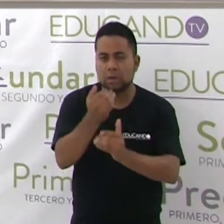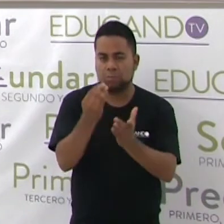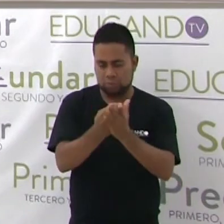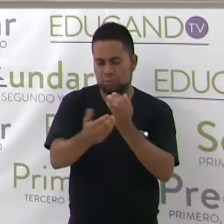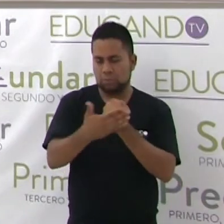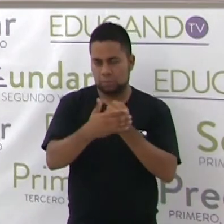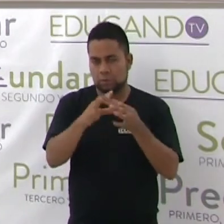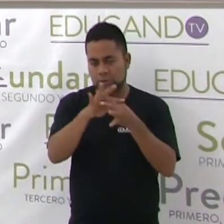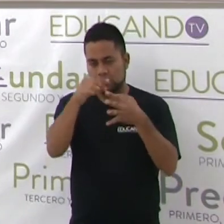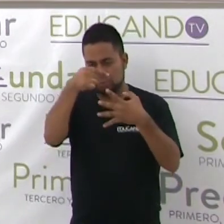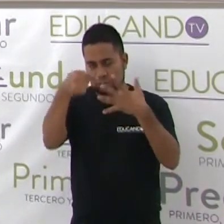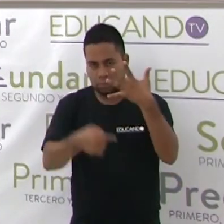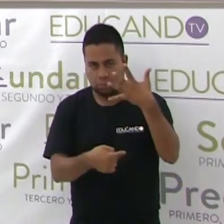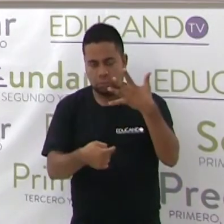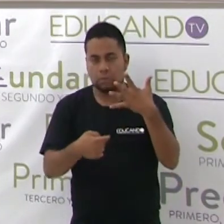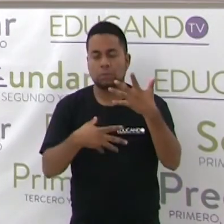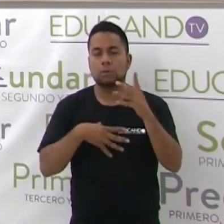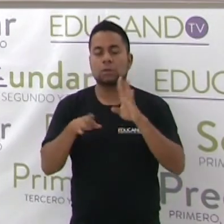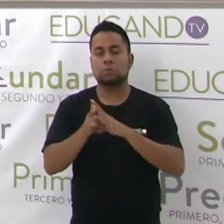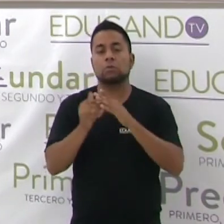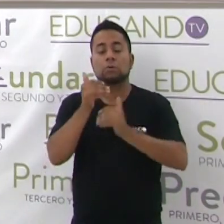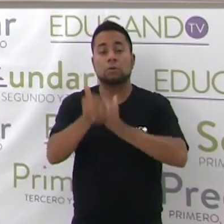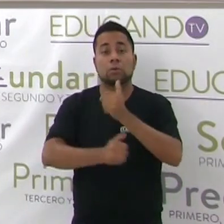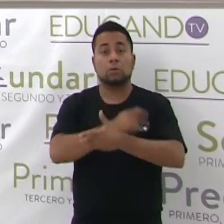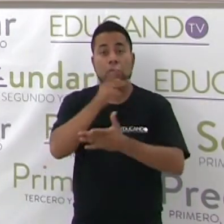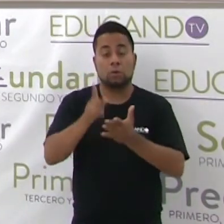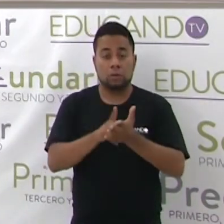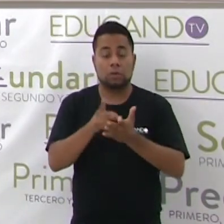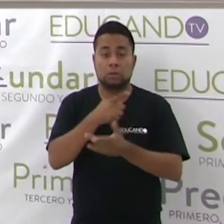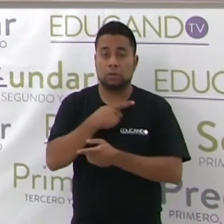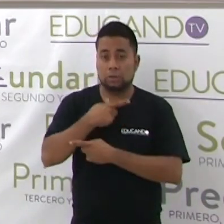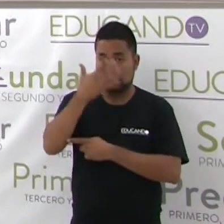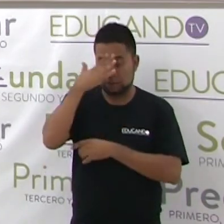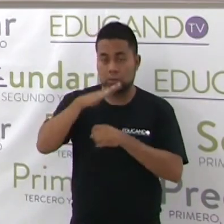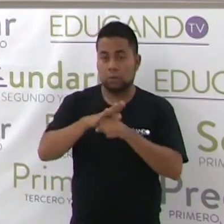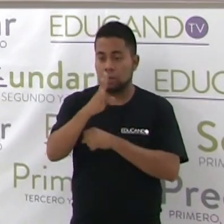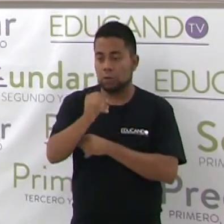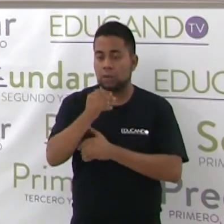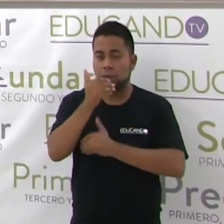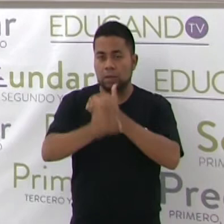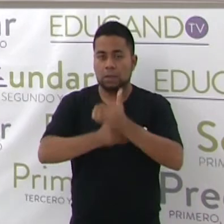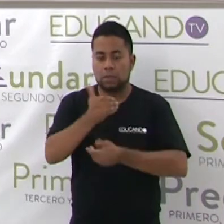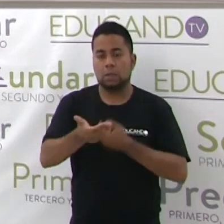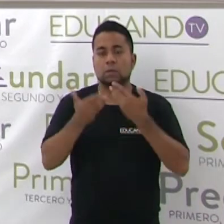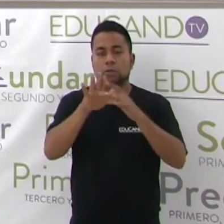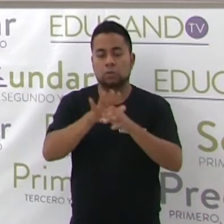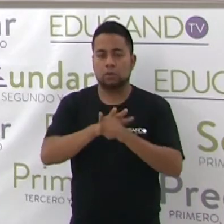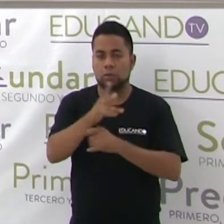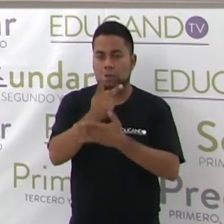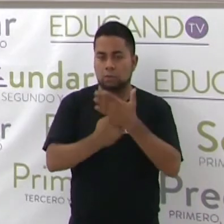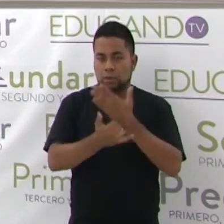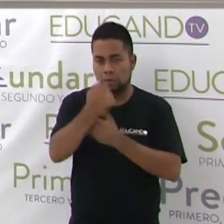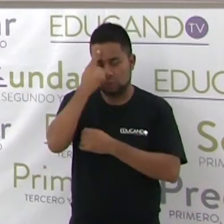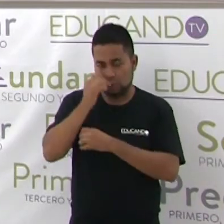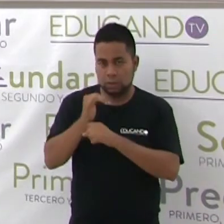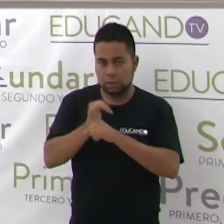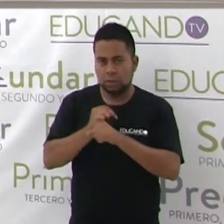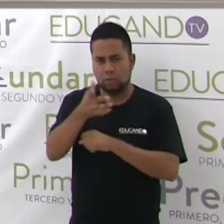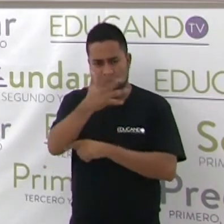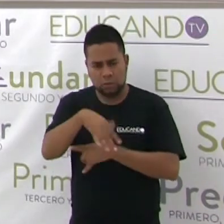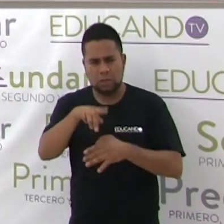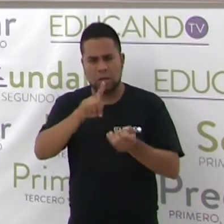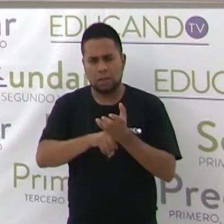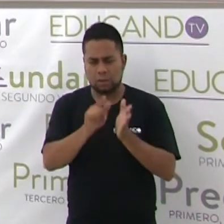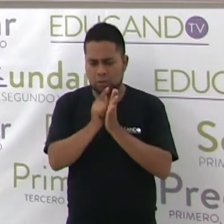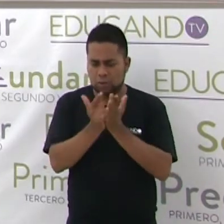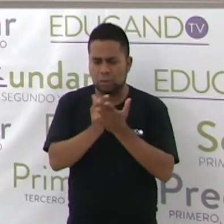ver, el cuadro en donde vamos a nuevamente a tomar en cuenta los 9 pasos sobre el proyecto de investigación. Búscalo en tu libro